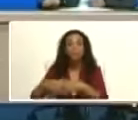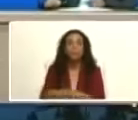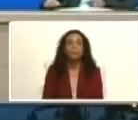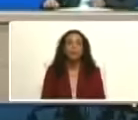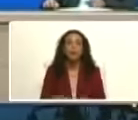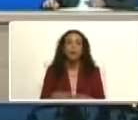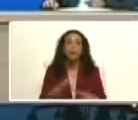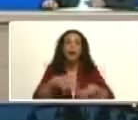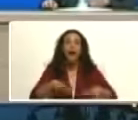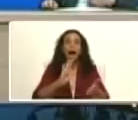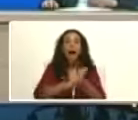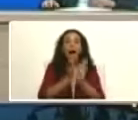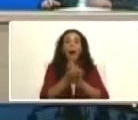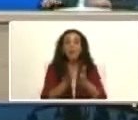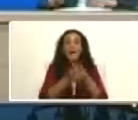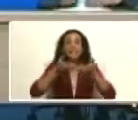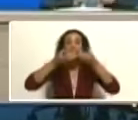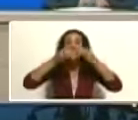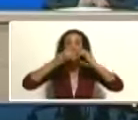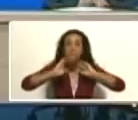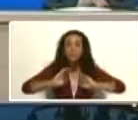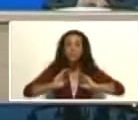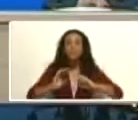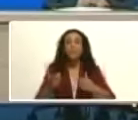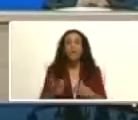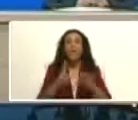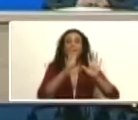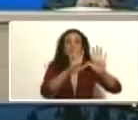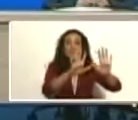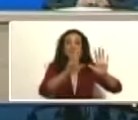Sector harina de maíz precocido,